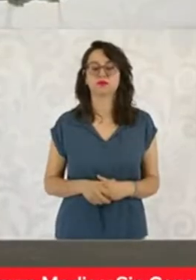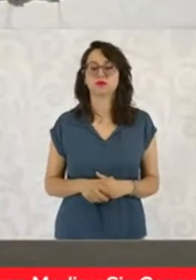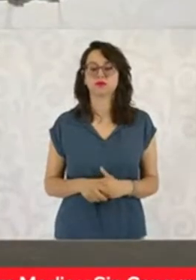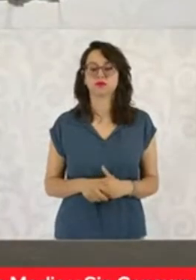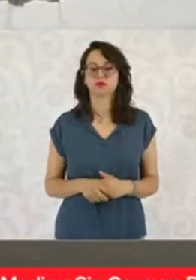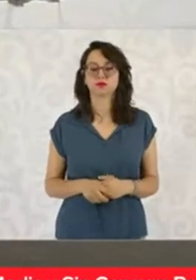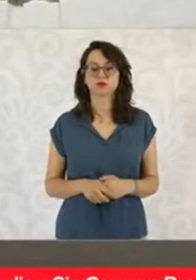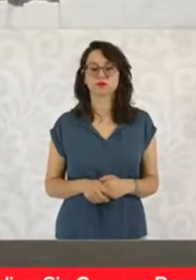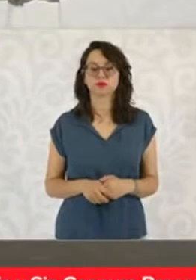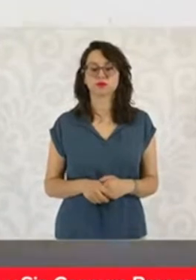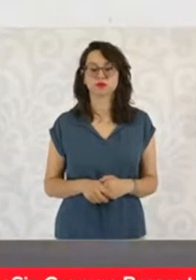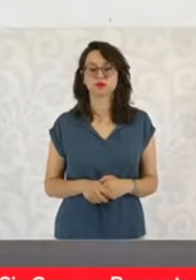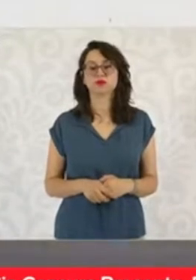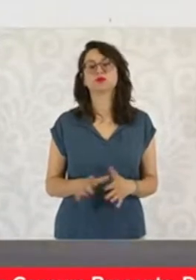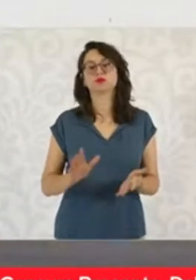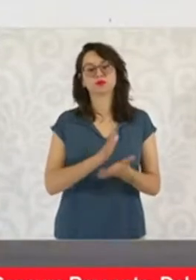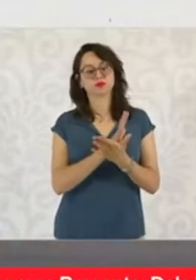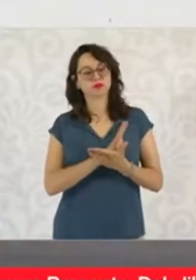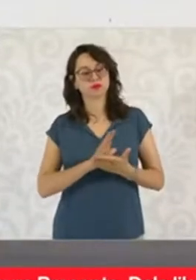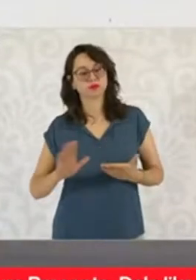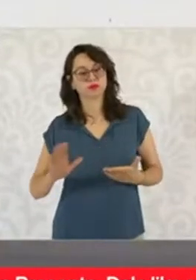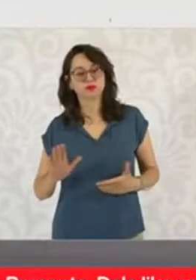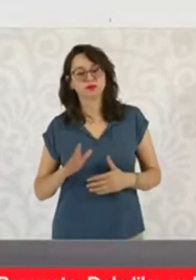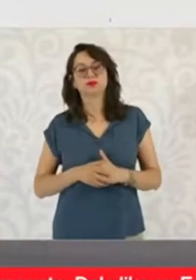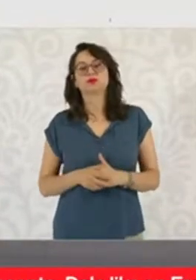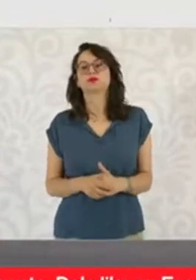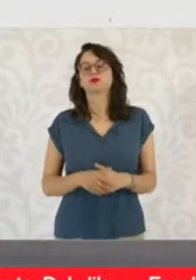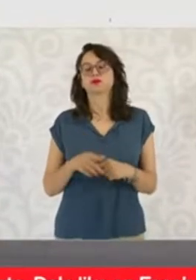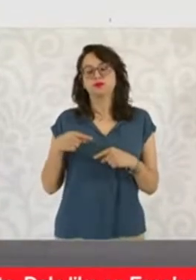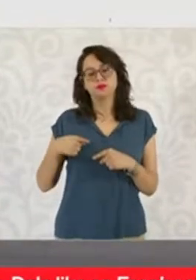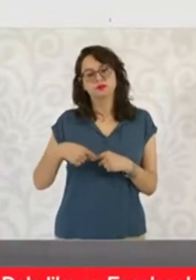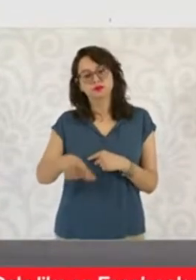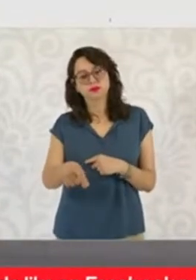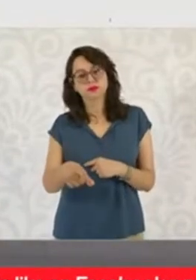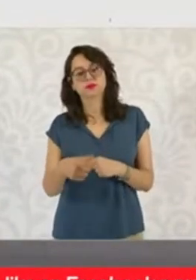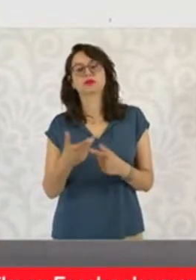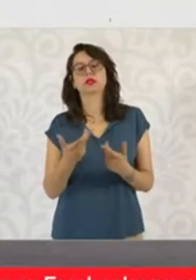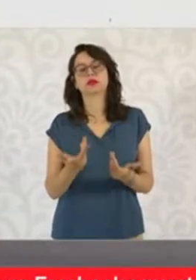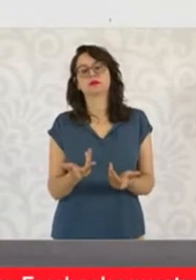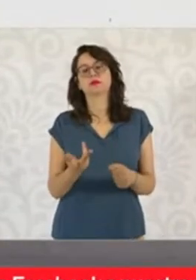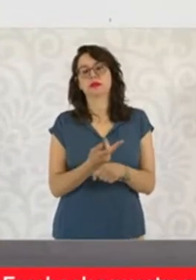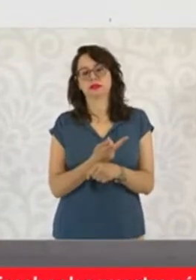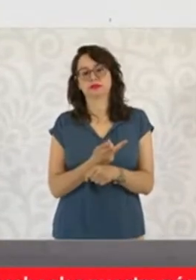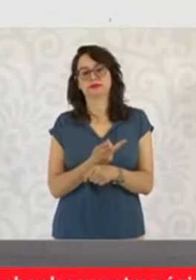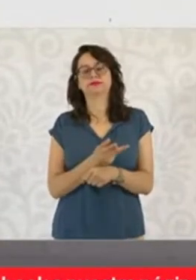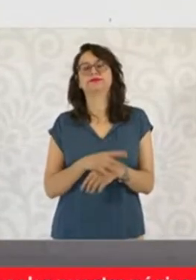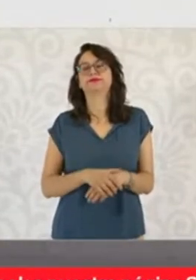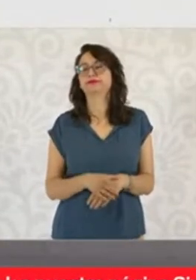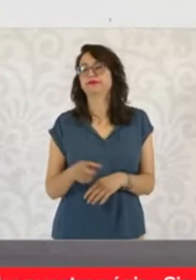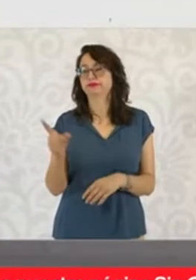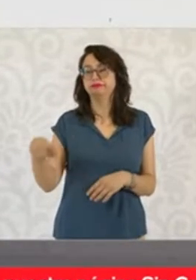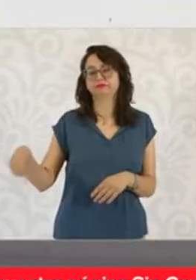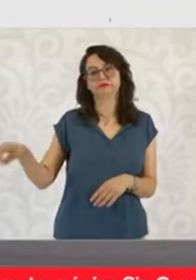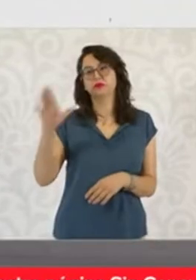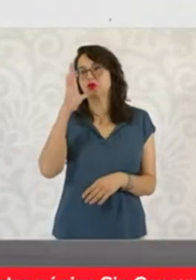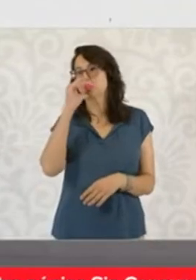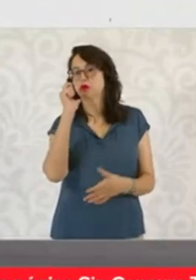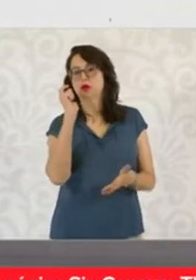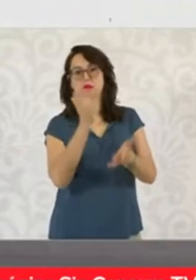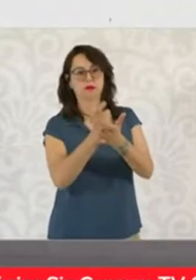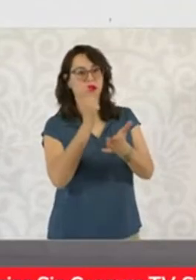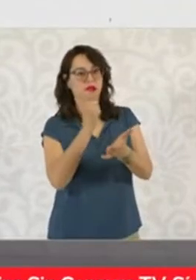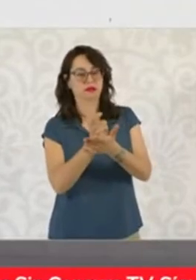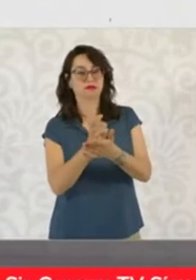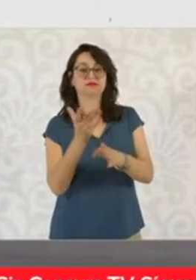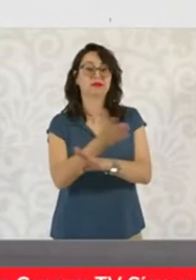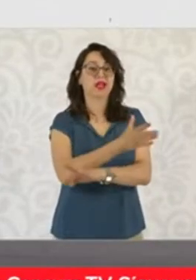Además de los créditos impagables, estas administraciones neoliberales cometieron innumerables actos de corrupción,